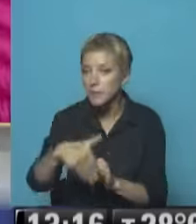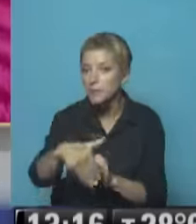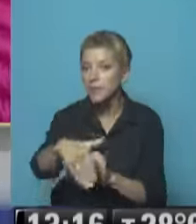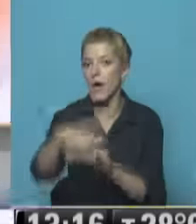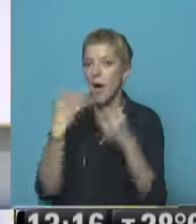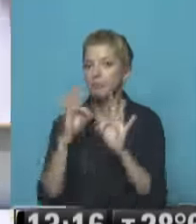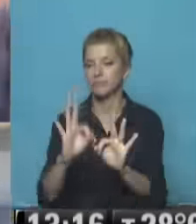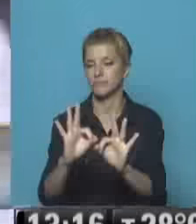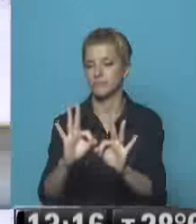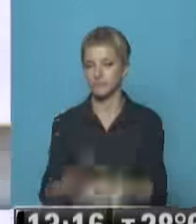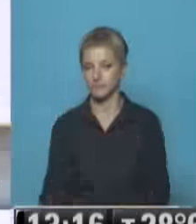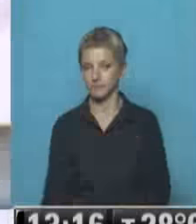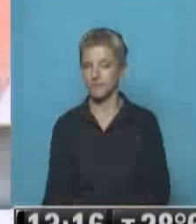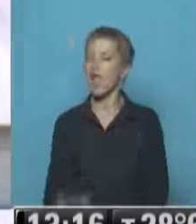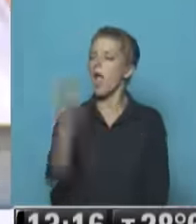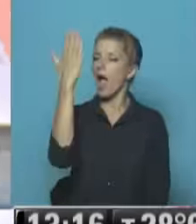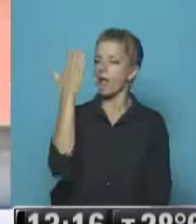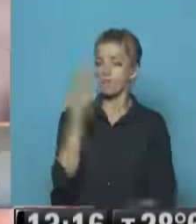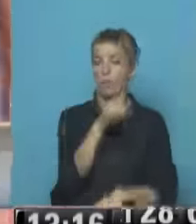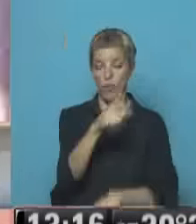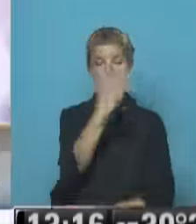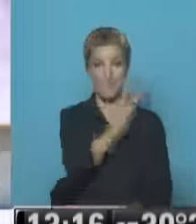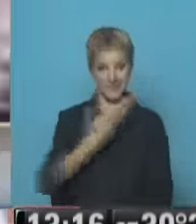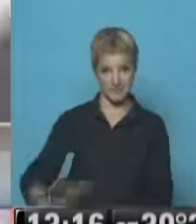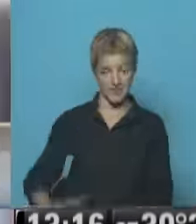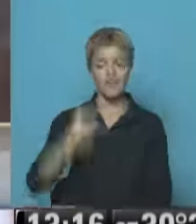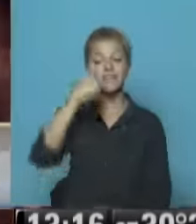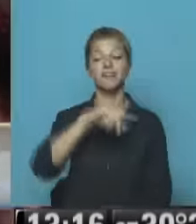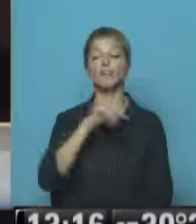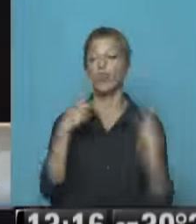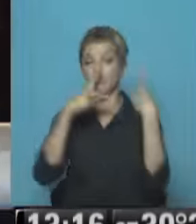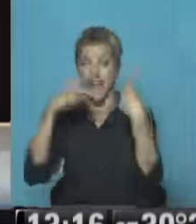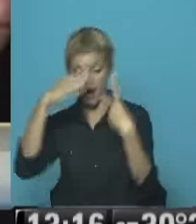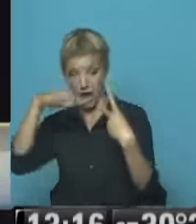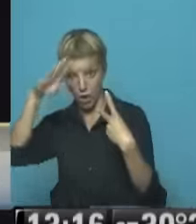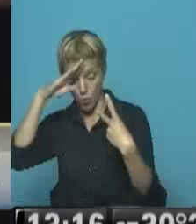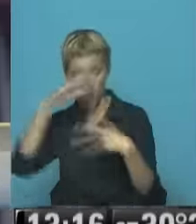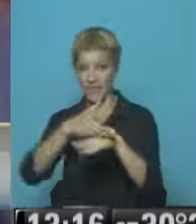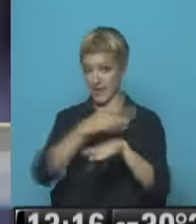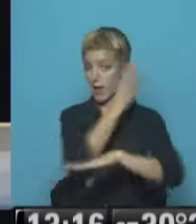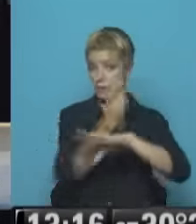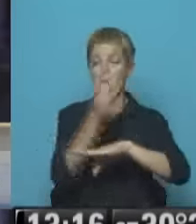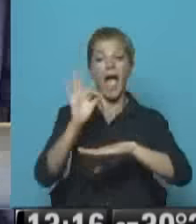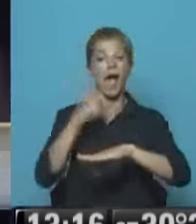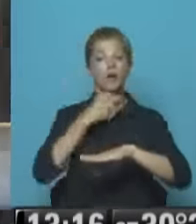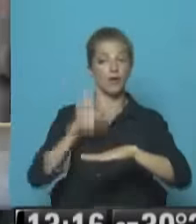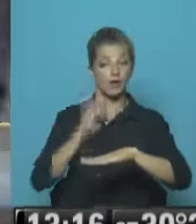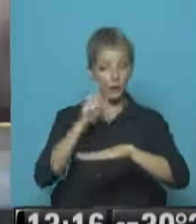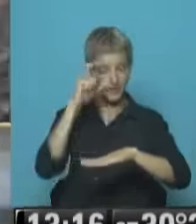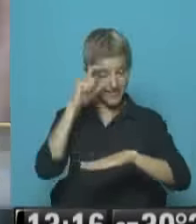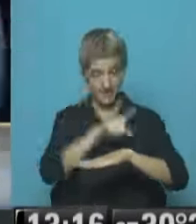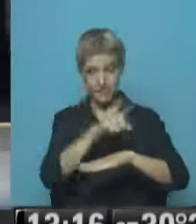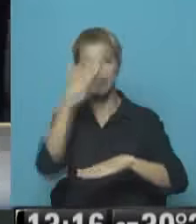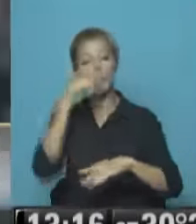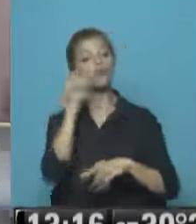sinuoso. Aquella presencia de Santos por primera vez en Cuba desde que asumió en agosto de 2010 y el posterior envío